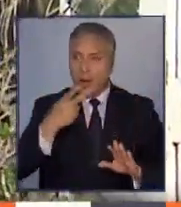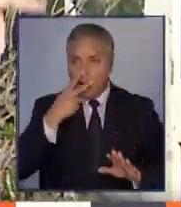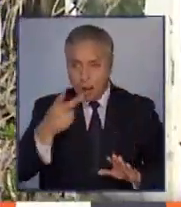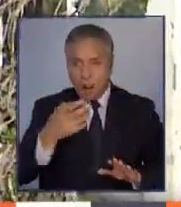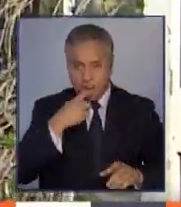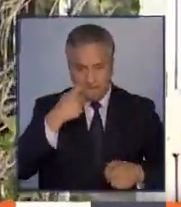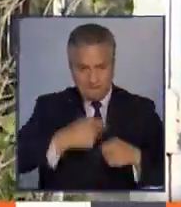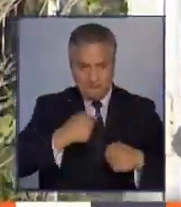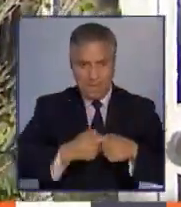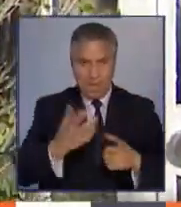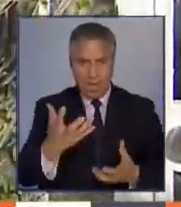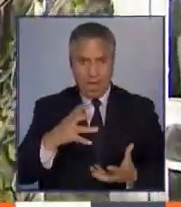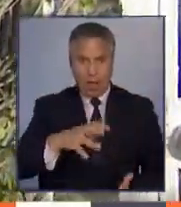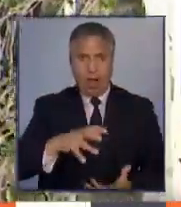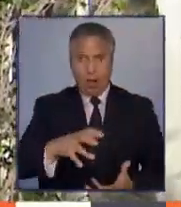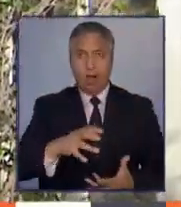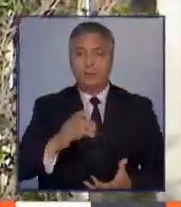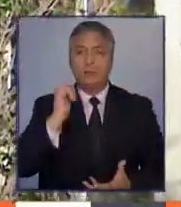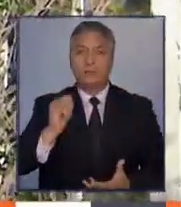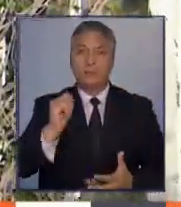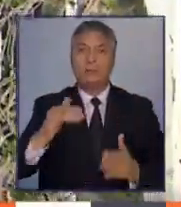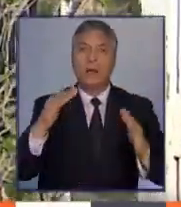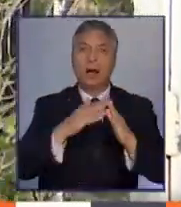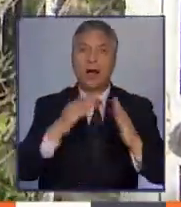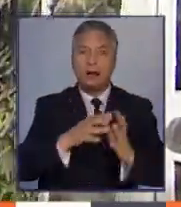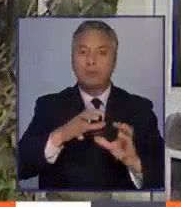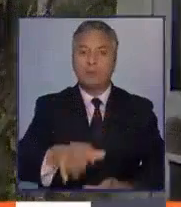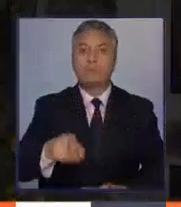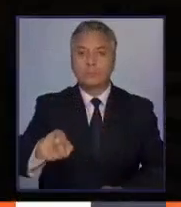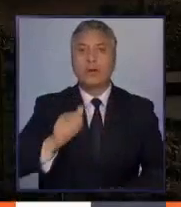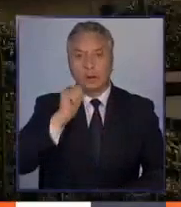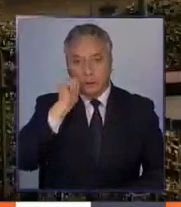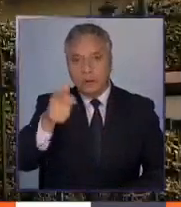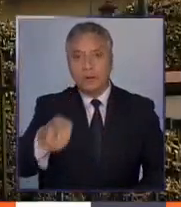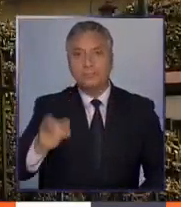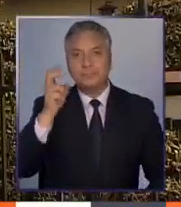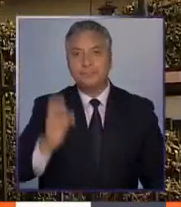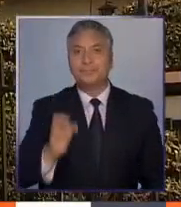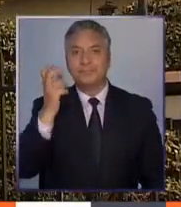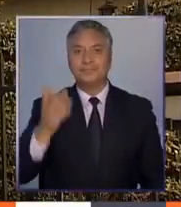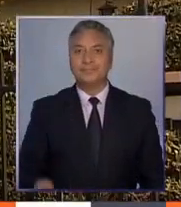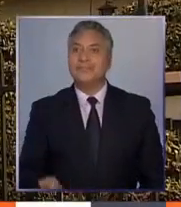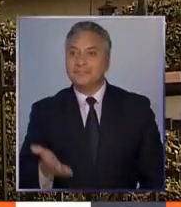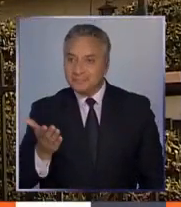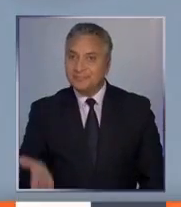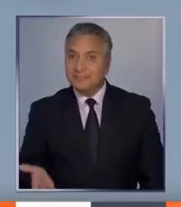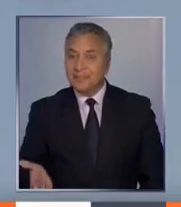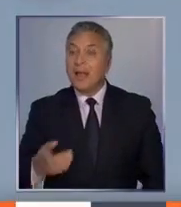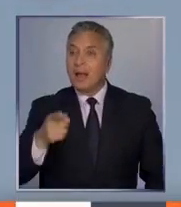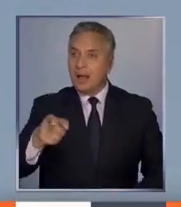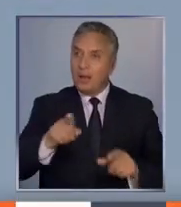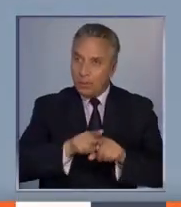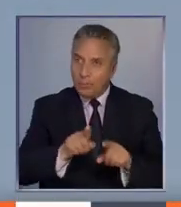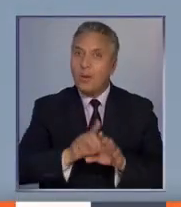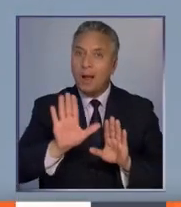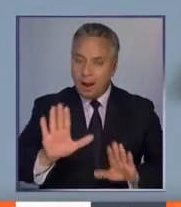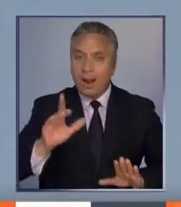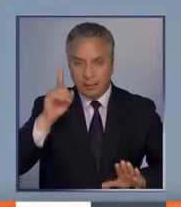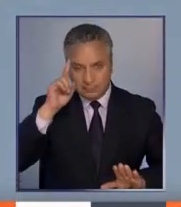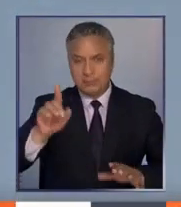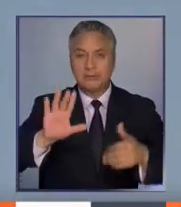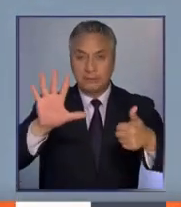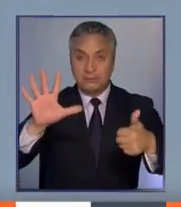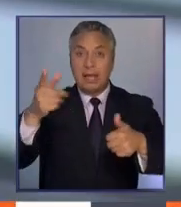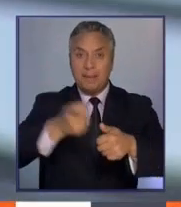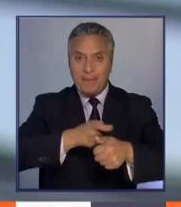piedra así gigante. Claro, me habían dejado la casa marcada pues, para ir a robar el otro día. Tenían miedo, así que decidieron hacer algo. Hace 6 meses se